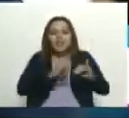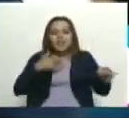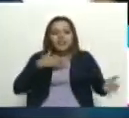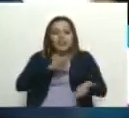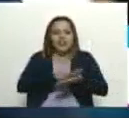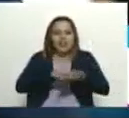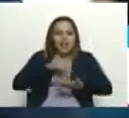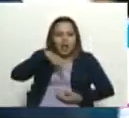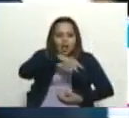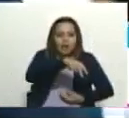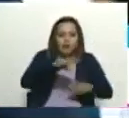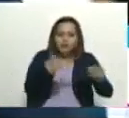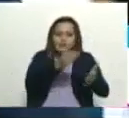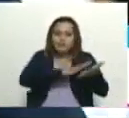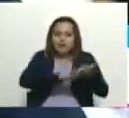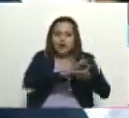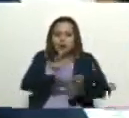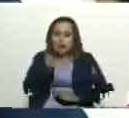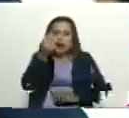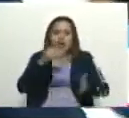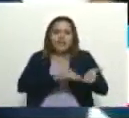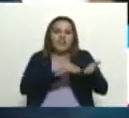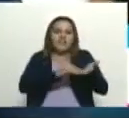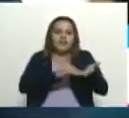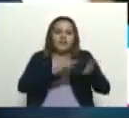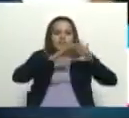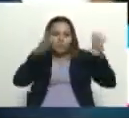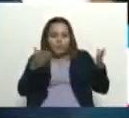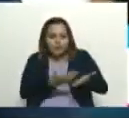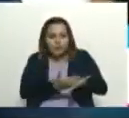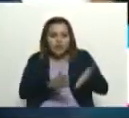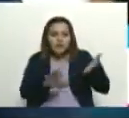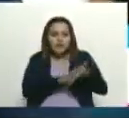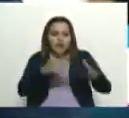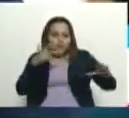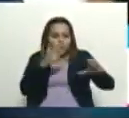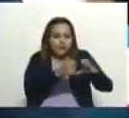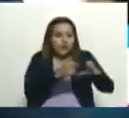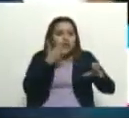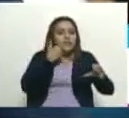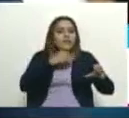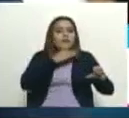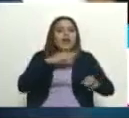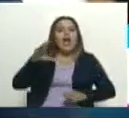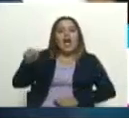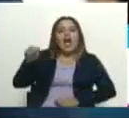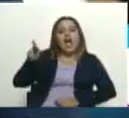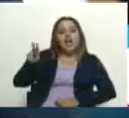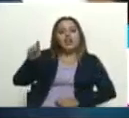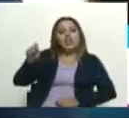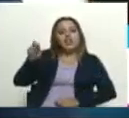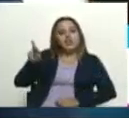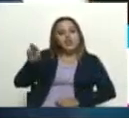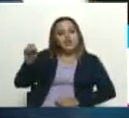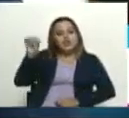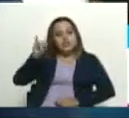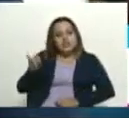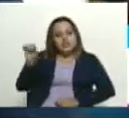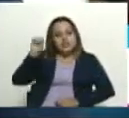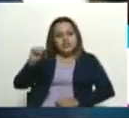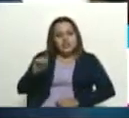y curada. Es el primer tratamiento a nivel mundial de la pseudoartrosis congénita de tibia. Ya fue sometido